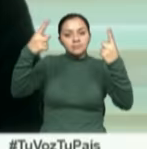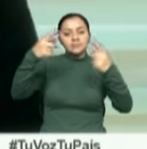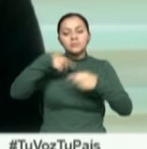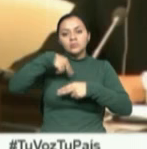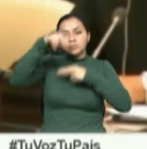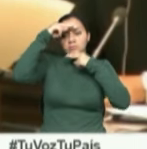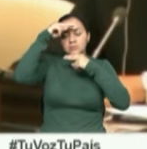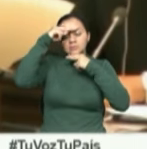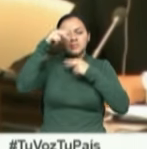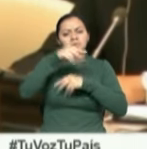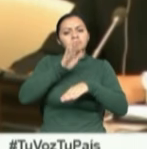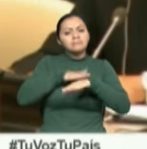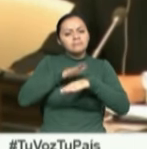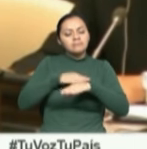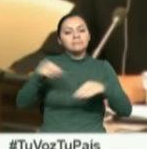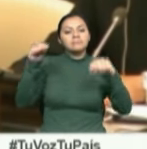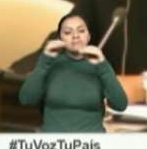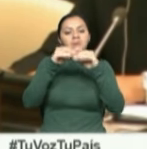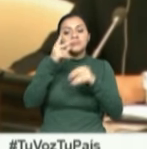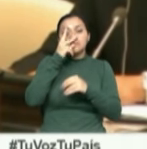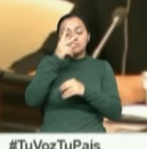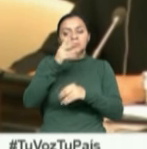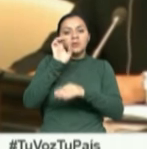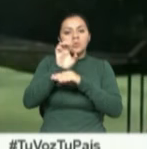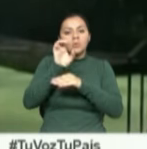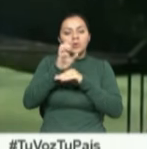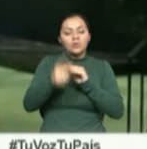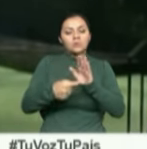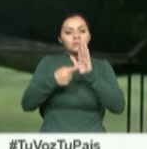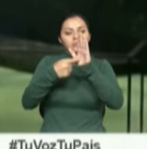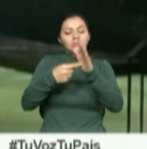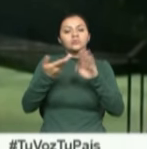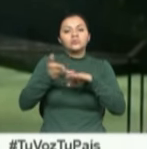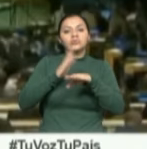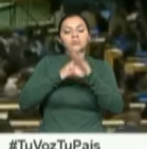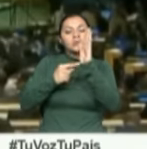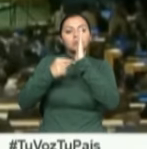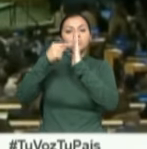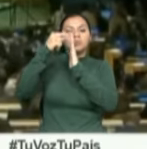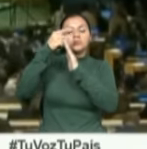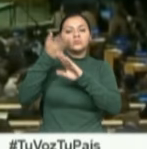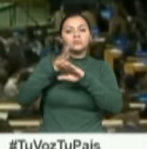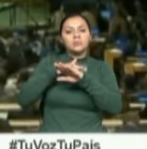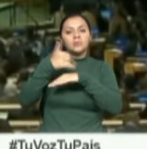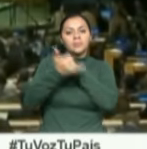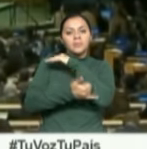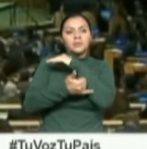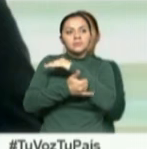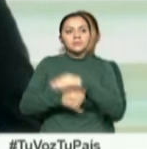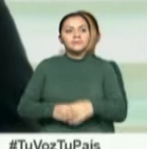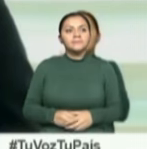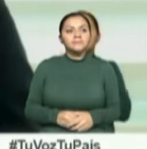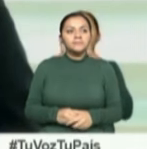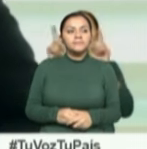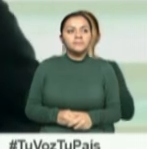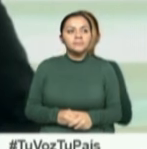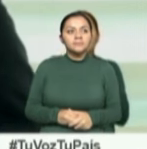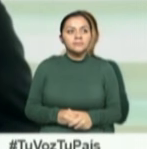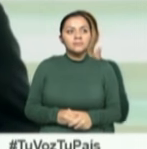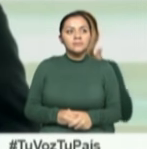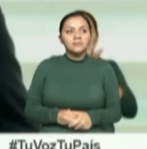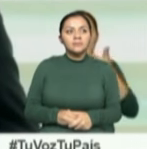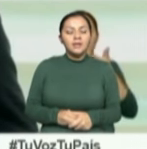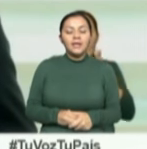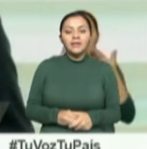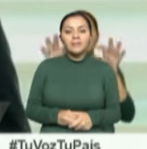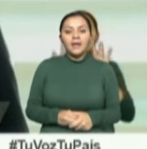comunicación, donde insistió en la postura que tendrá el país sobre los paraísos fiscales ante este bloque de naciones. Puede ser una agenda muy potente.